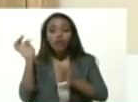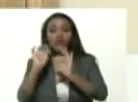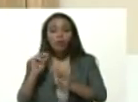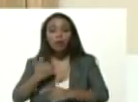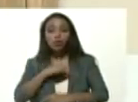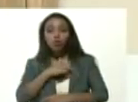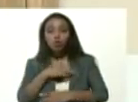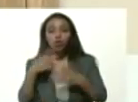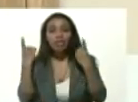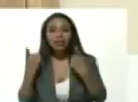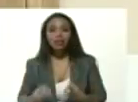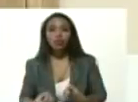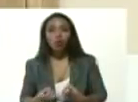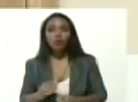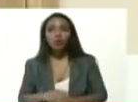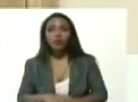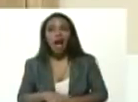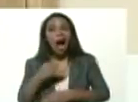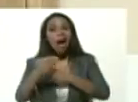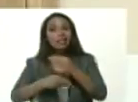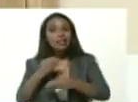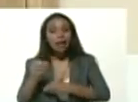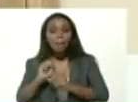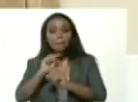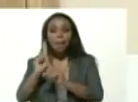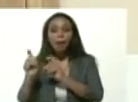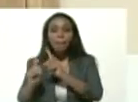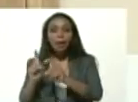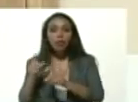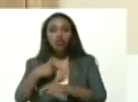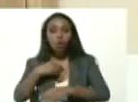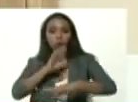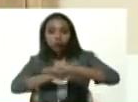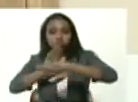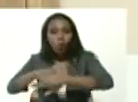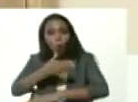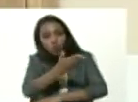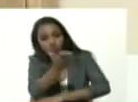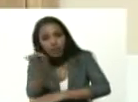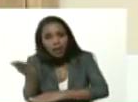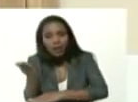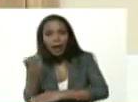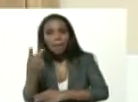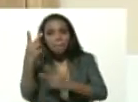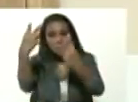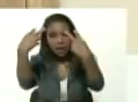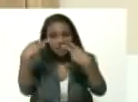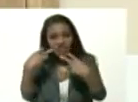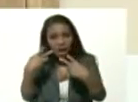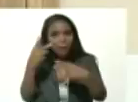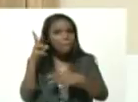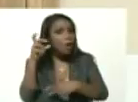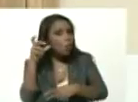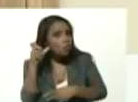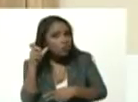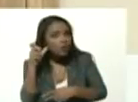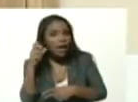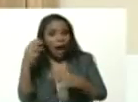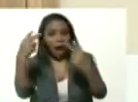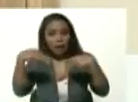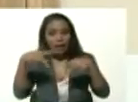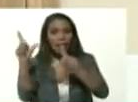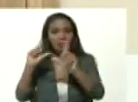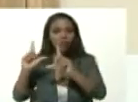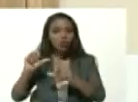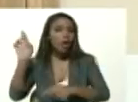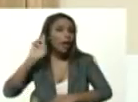tomado, hacer la encuesta. Yo los llamo a ustedes, compatriotas, que me ven, que me escuchan, a través de la televisión, la